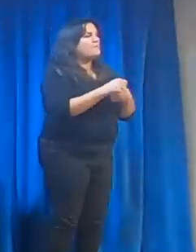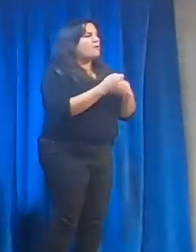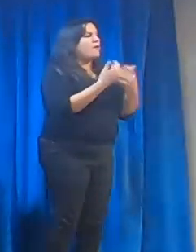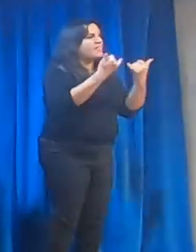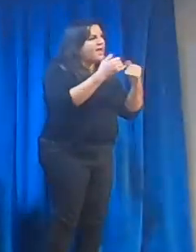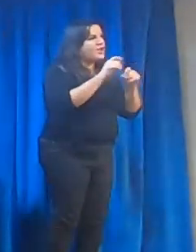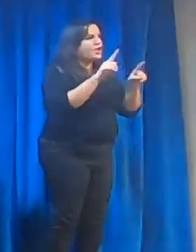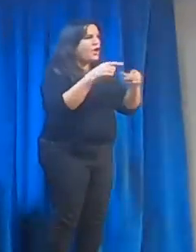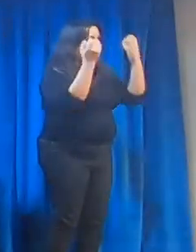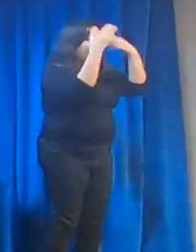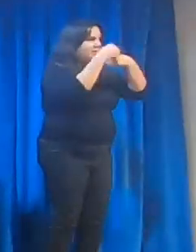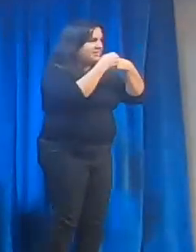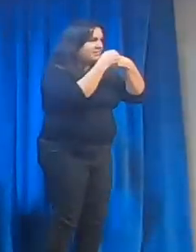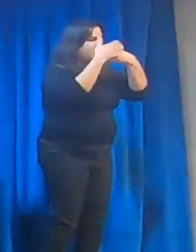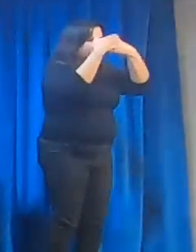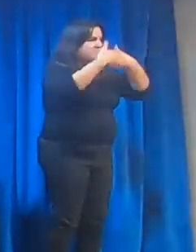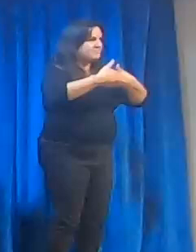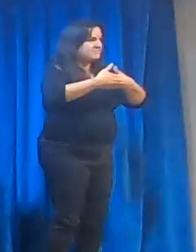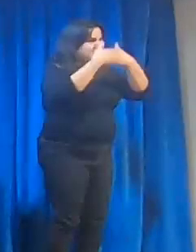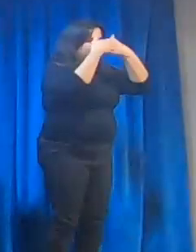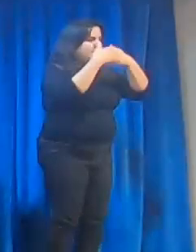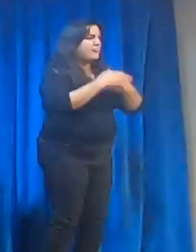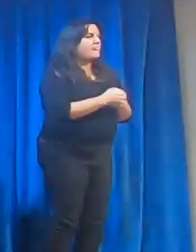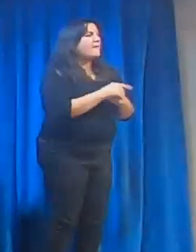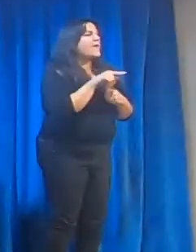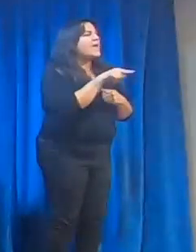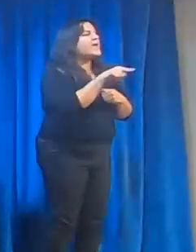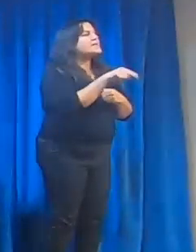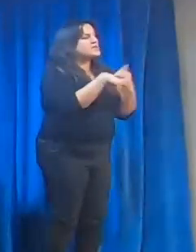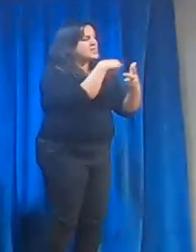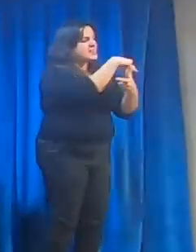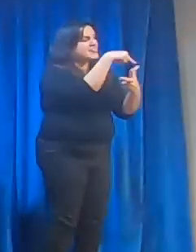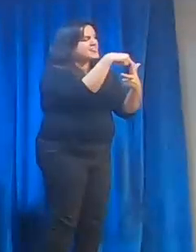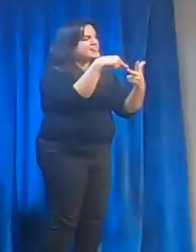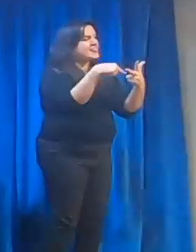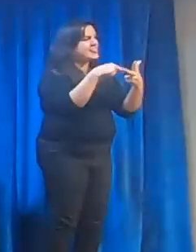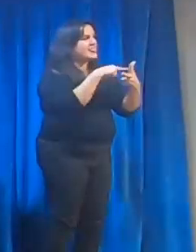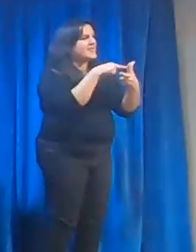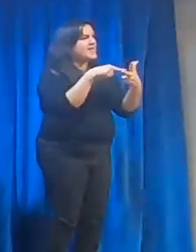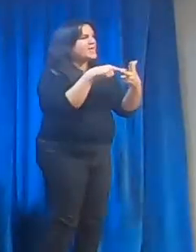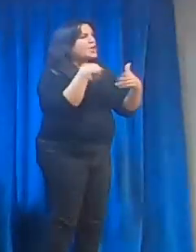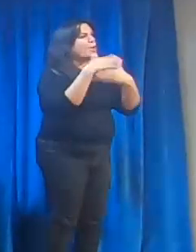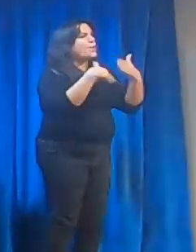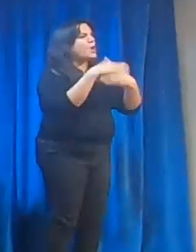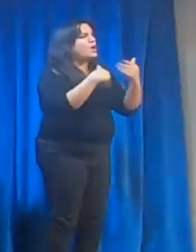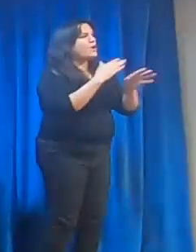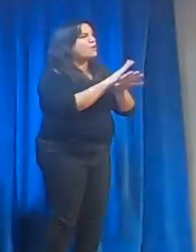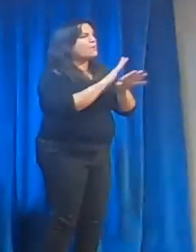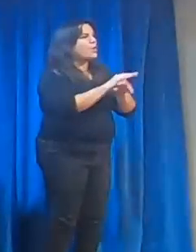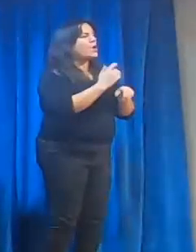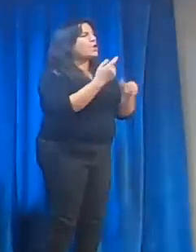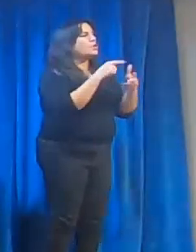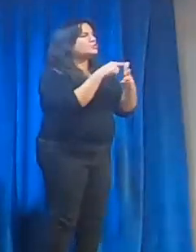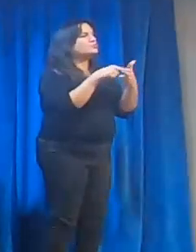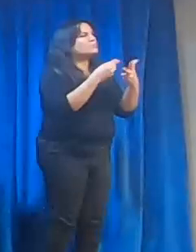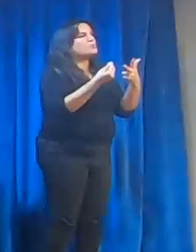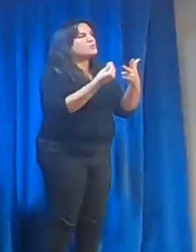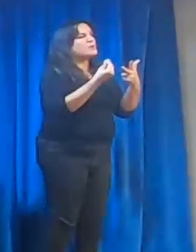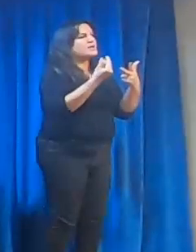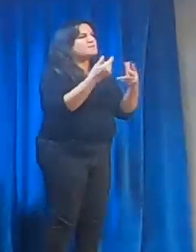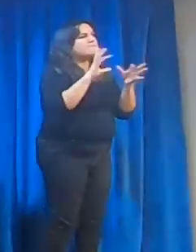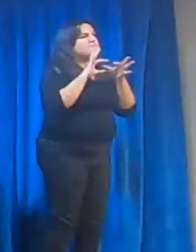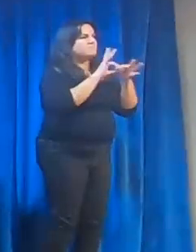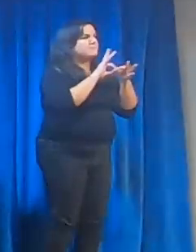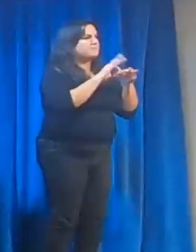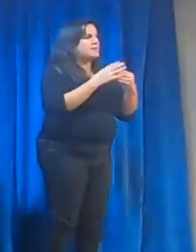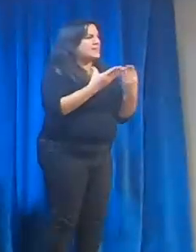esos tres juegos marcan específicamente los tres temores básicos. En